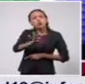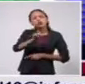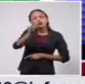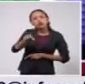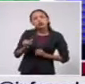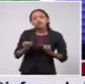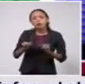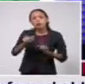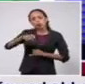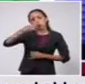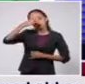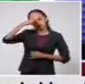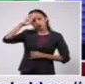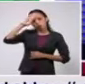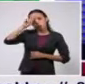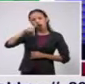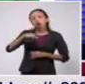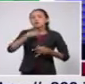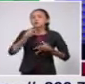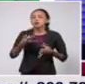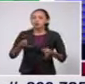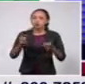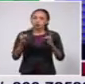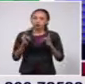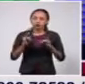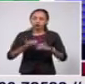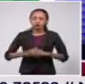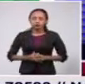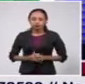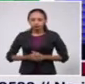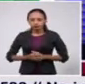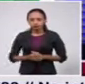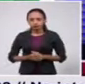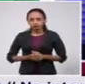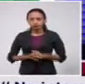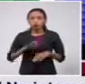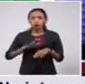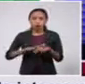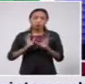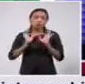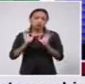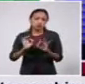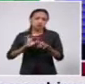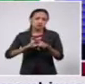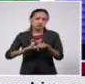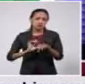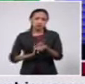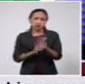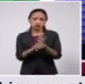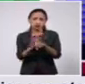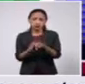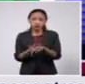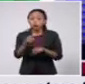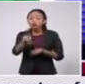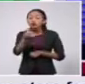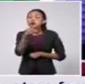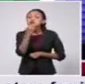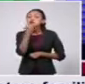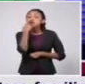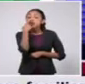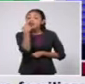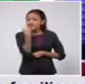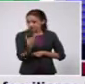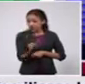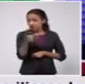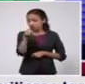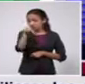que fallecieron en nuestro país con COVID-19 y que, como ustedes pueden apreciar, no